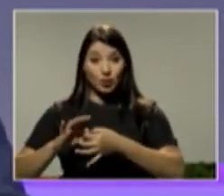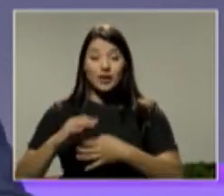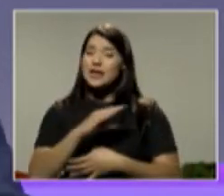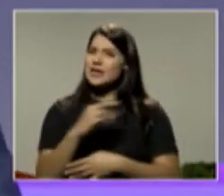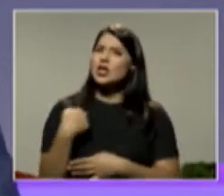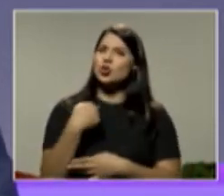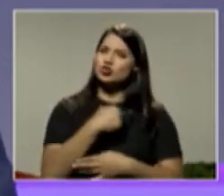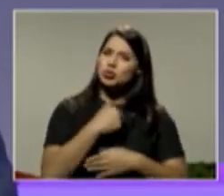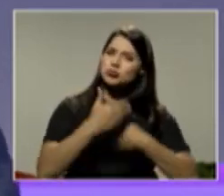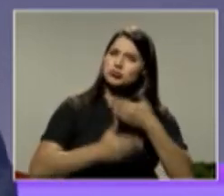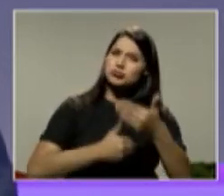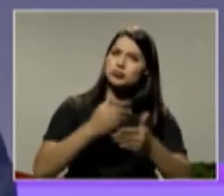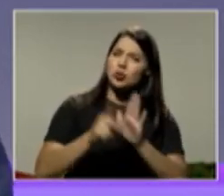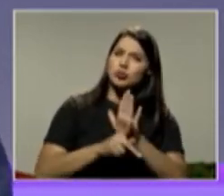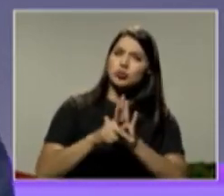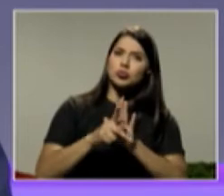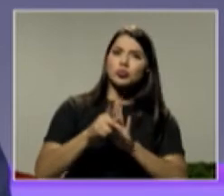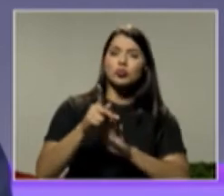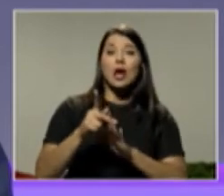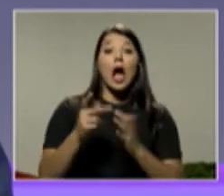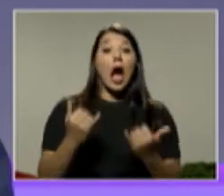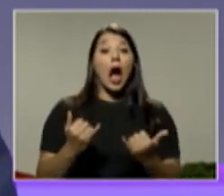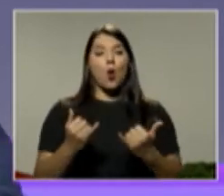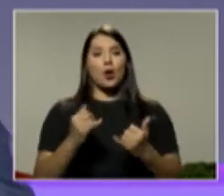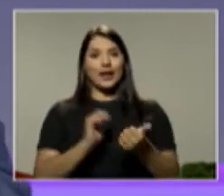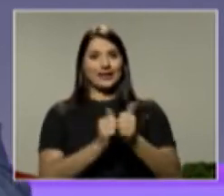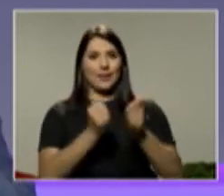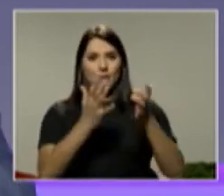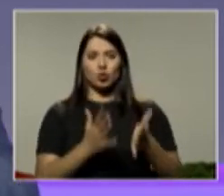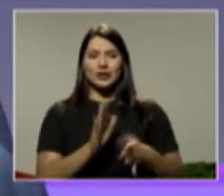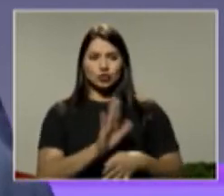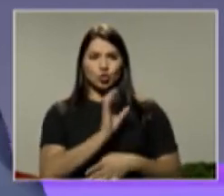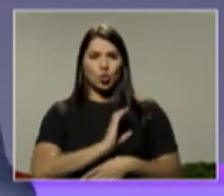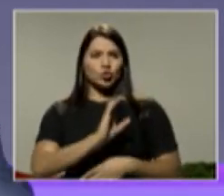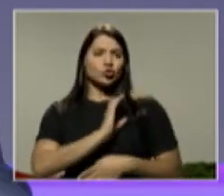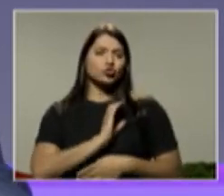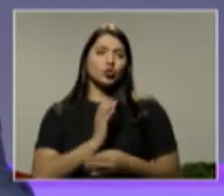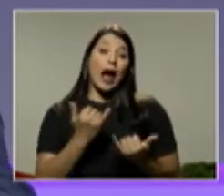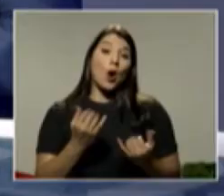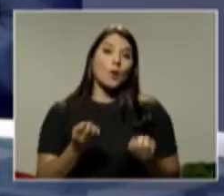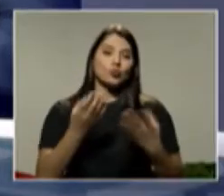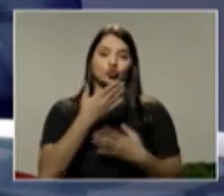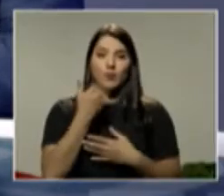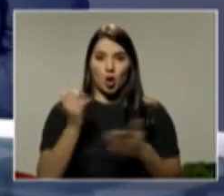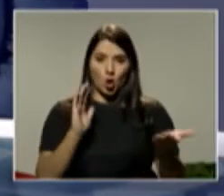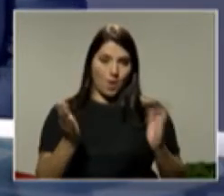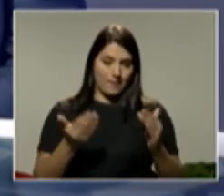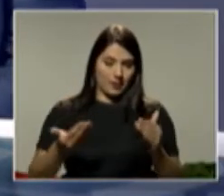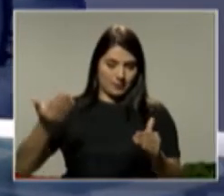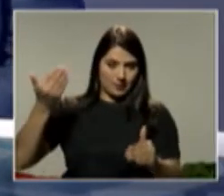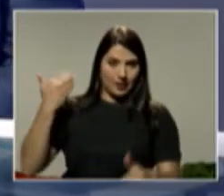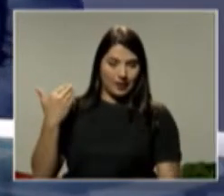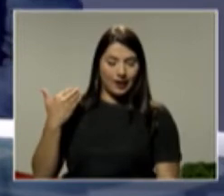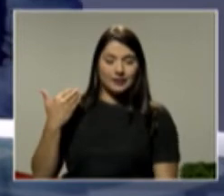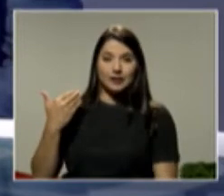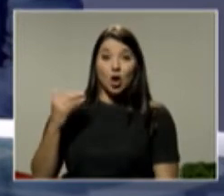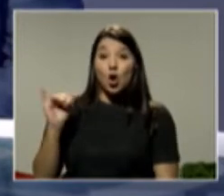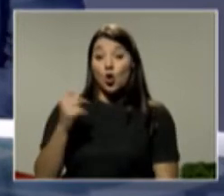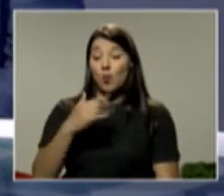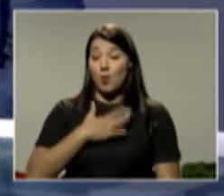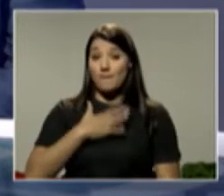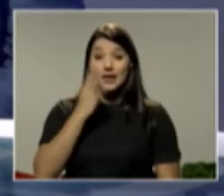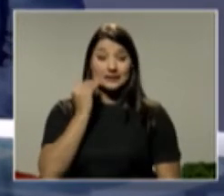ido progresando. Las condiciones del atleta actualmente son definitivamente mucho mejor que las que vivimos